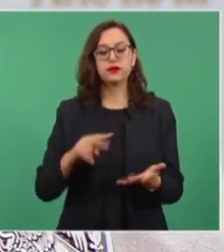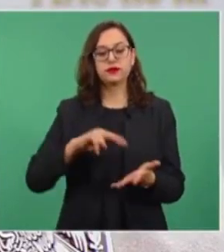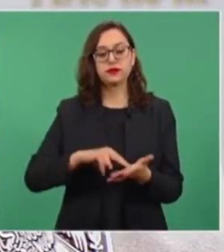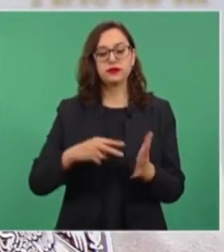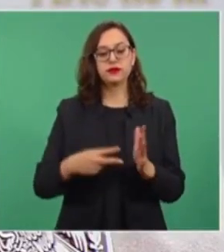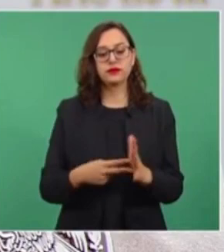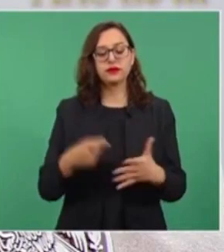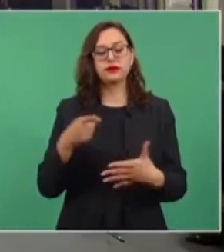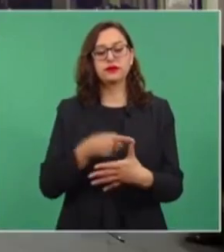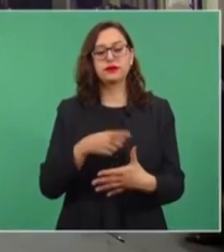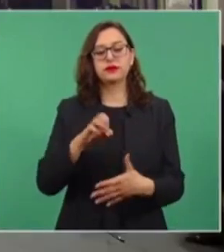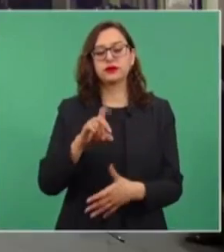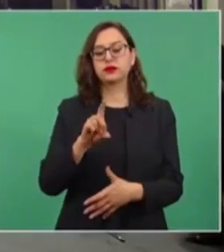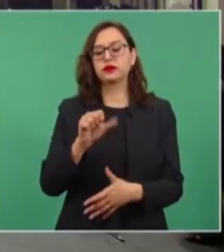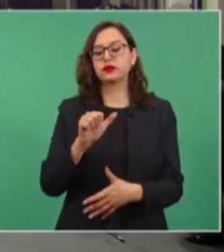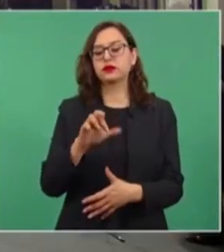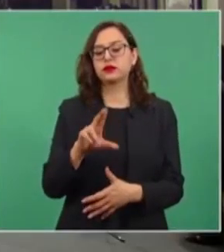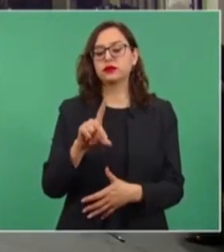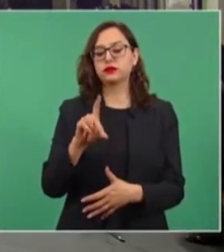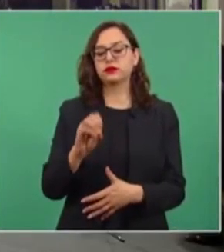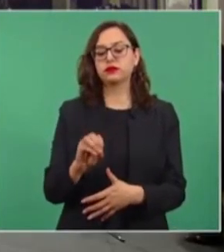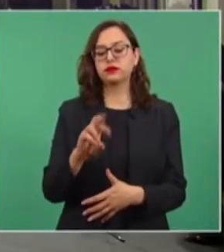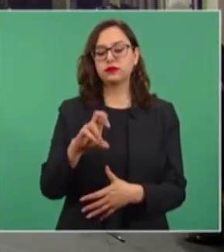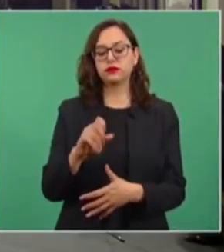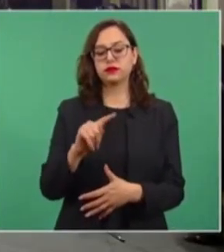Eduardo Loreto Mendoza,